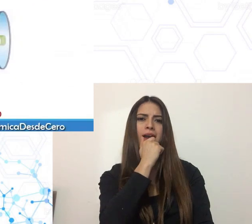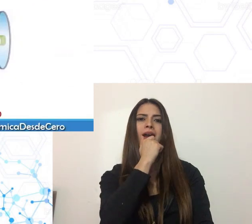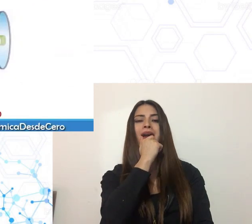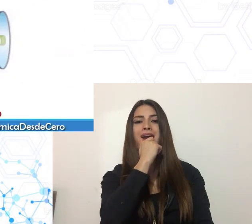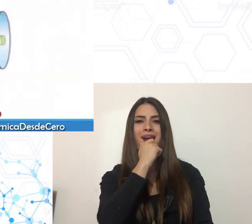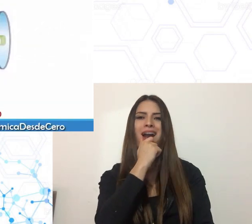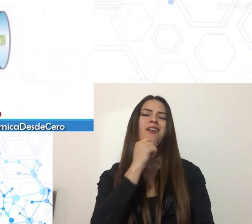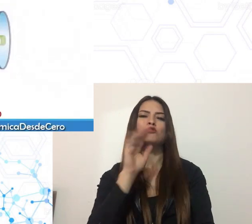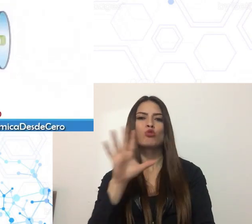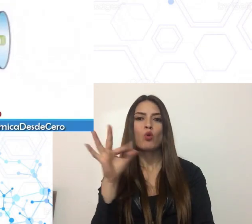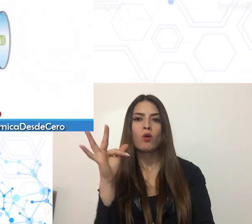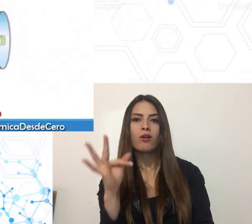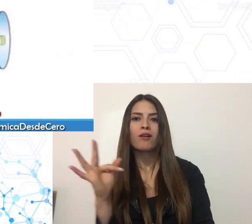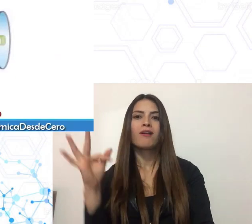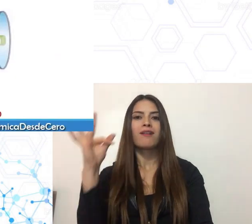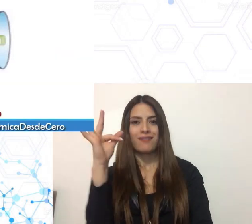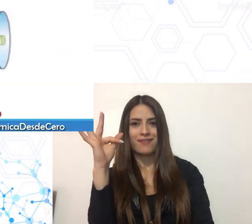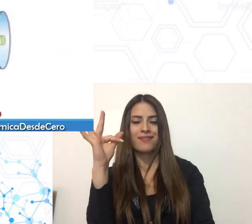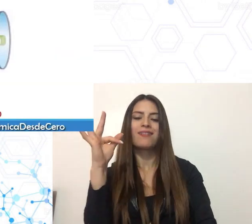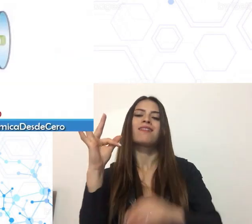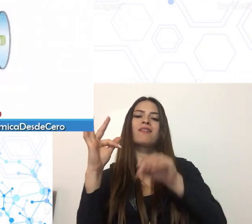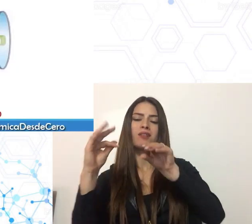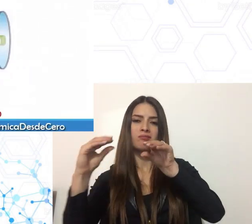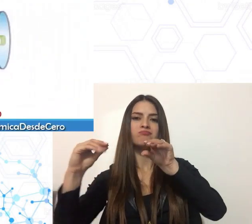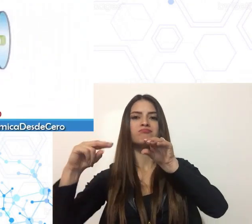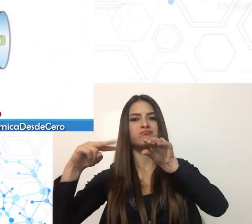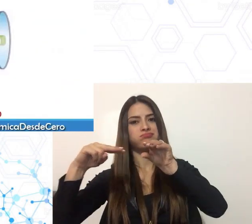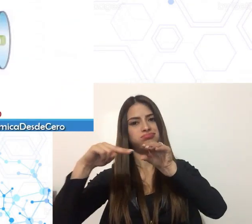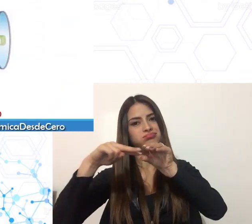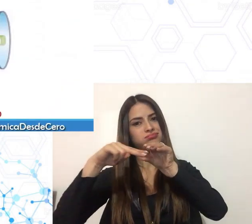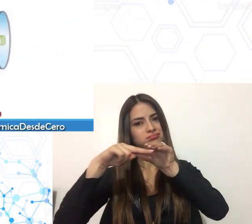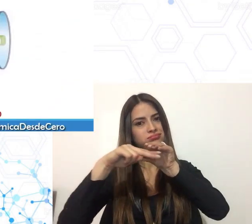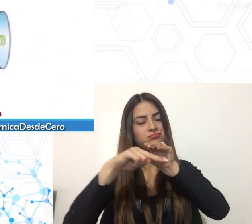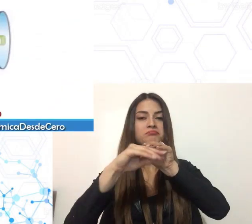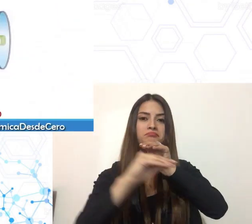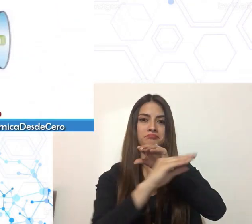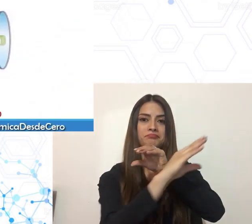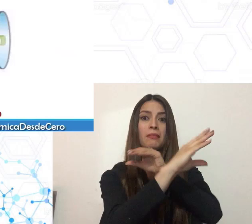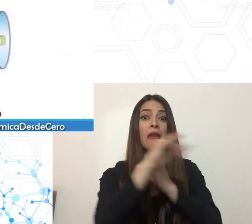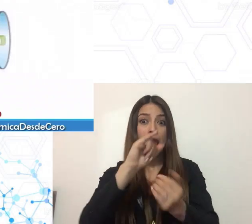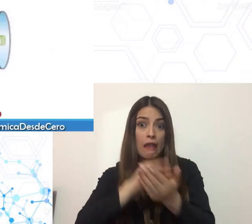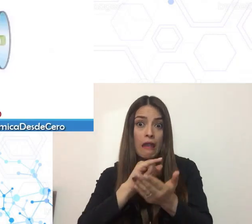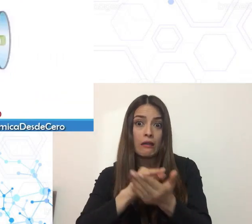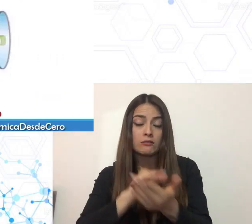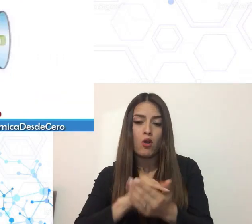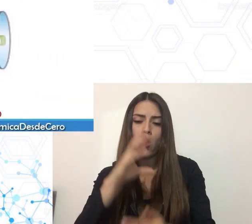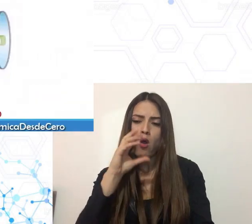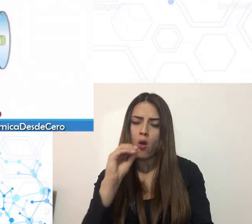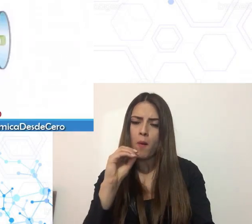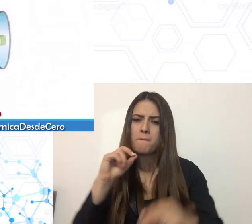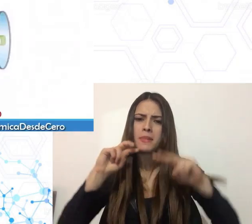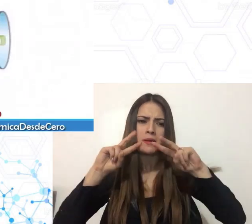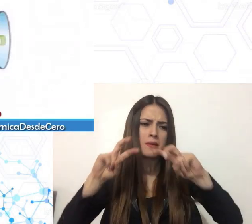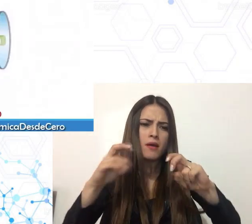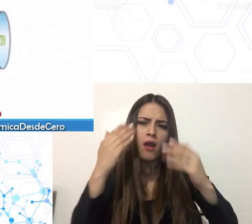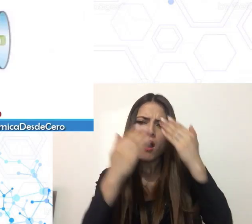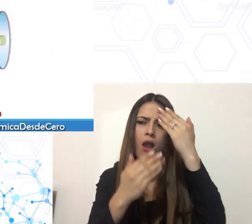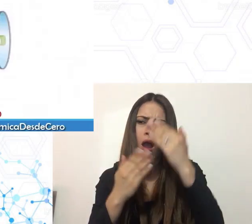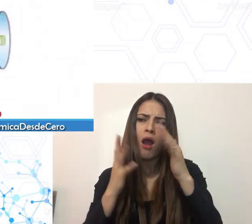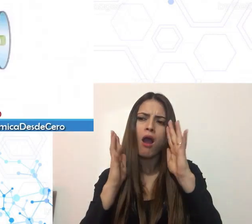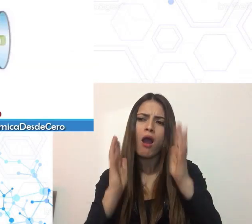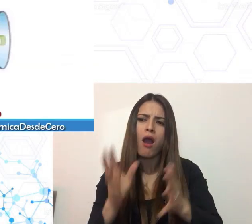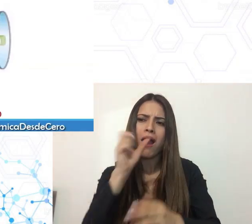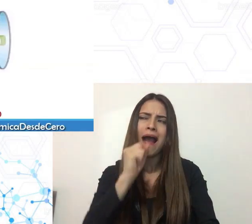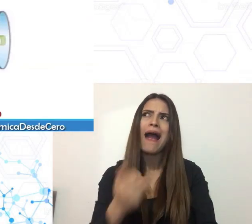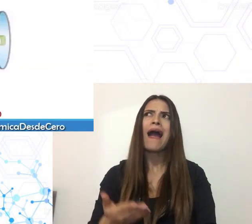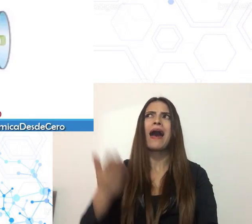Eugene Goldstein hablar de lo que son los rayos canales o anódicos y por esa razón, con este nuevo experimento,